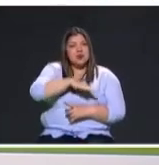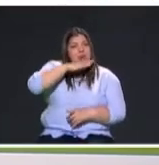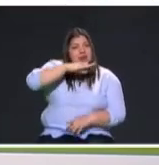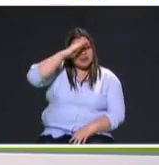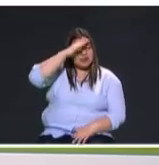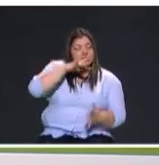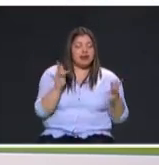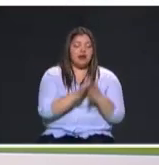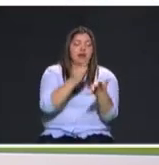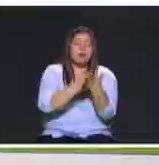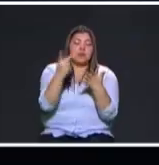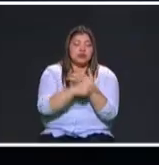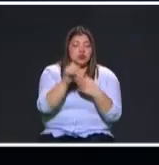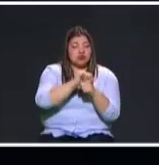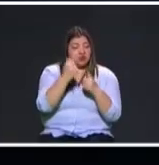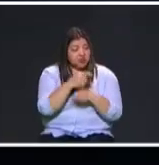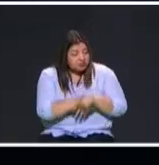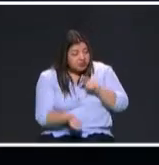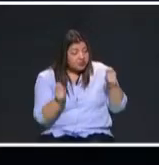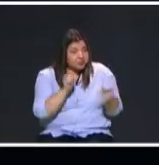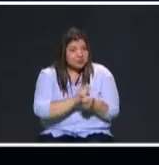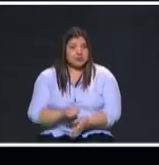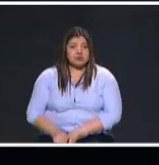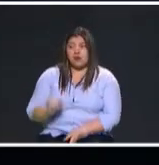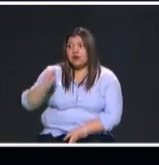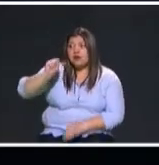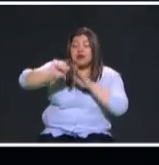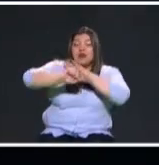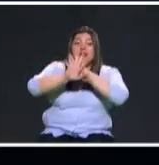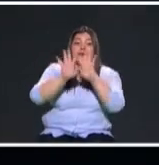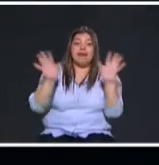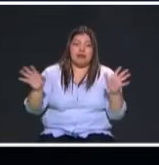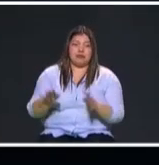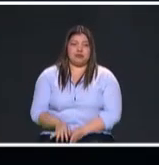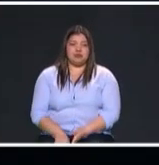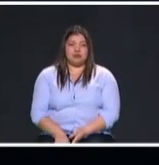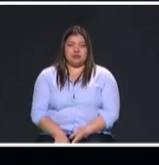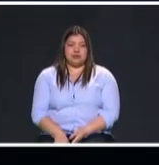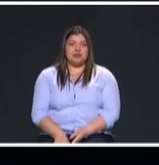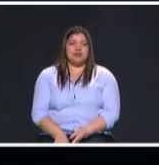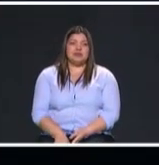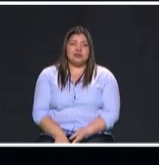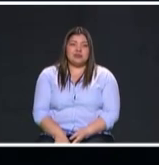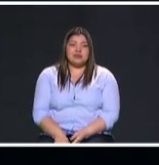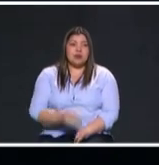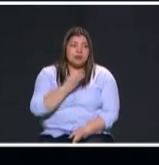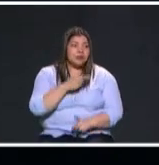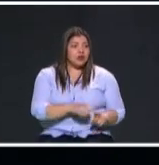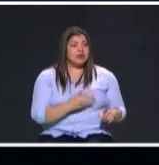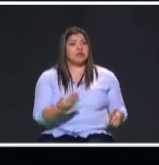específicamente sociales en la ciudad claro es que uno no puede no puede matar la gallina matar la gallina de los huevos de oro